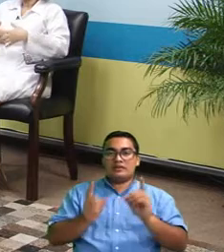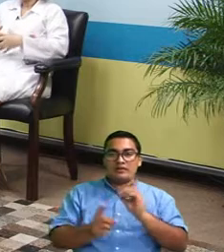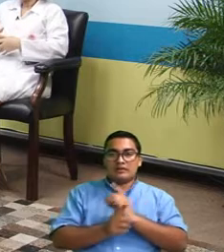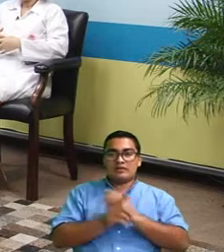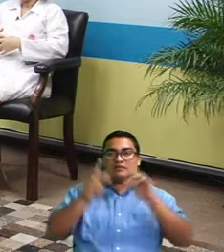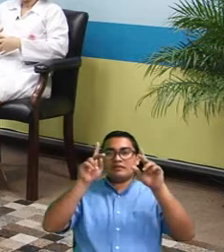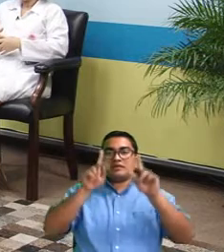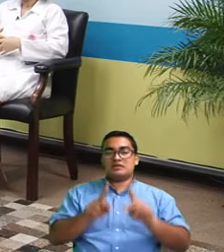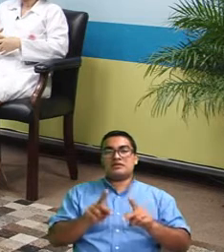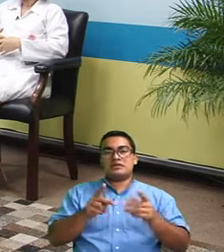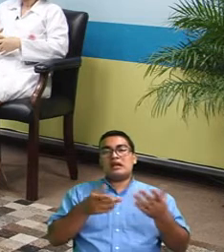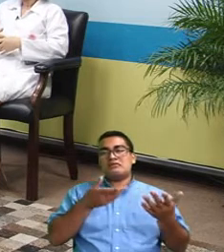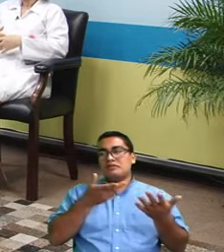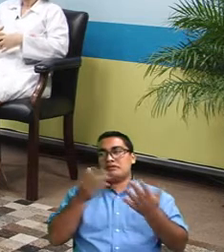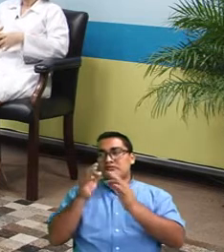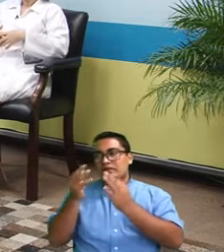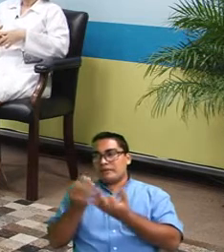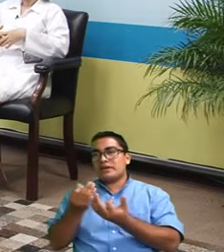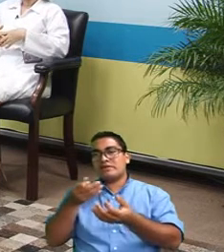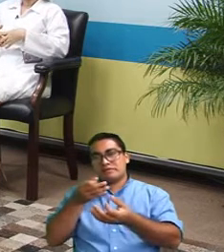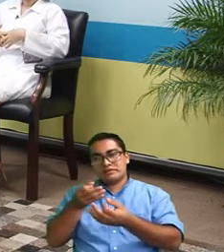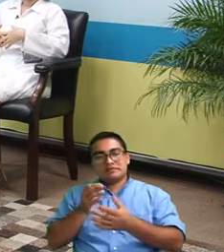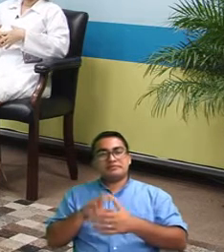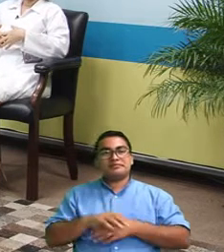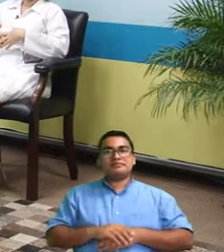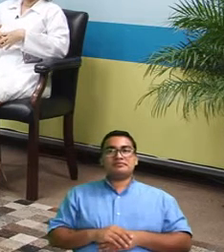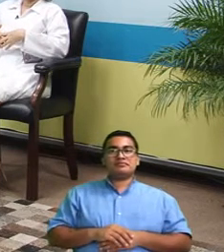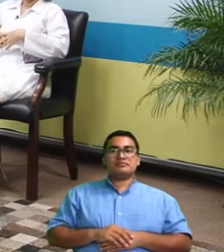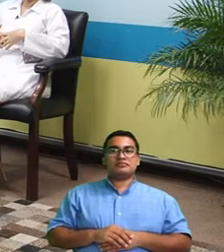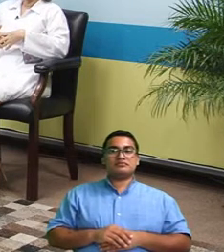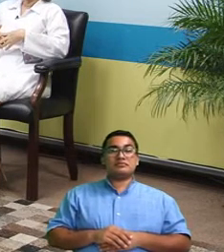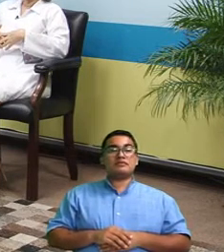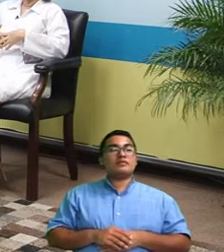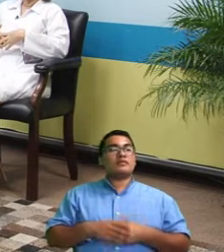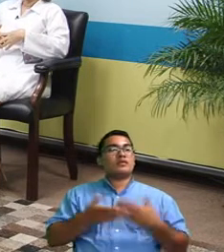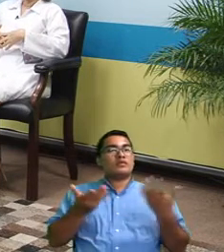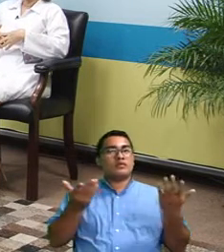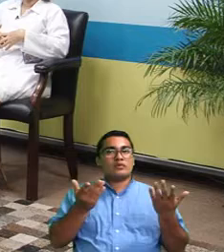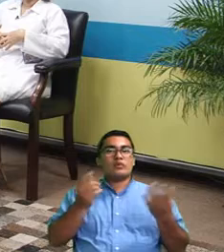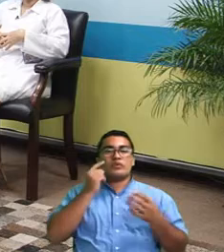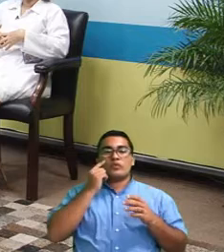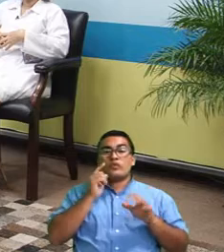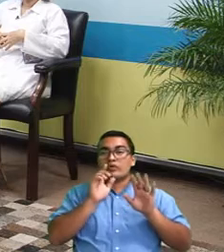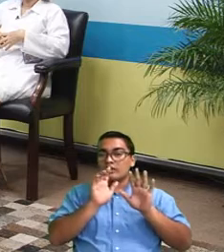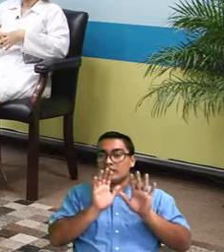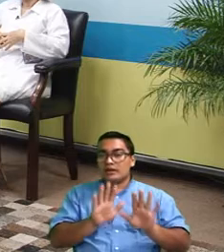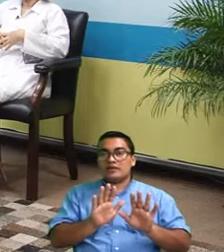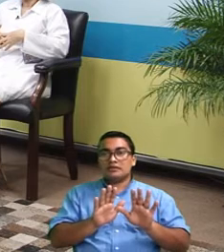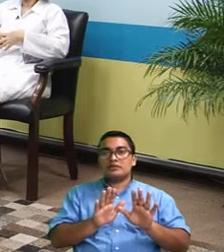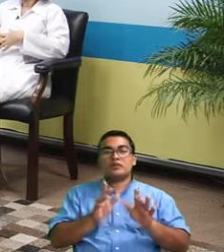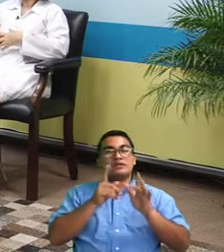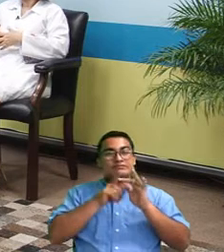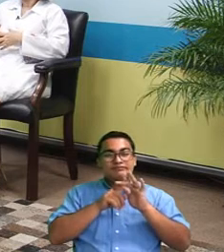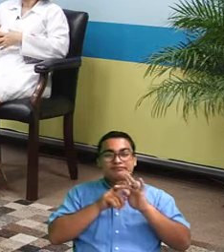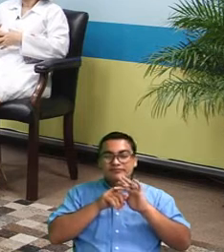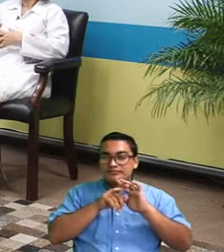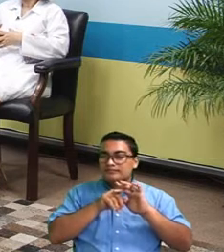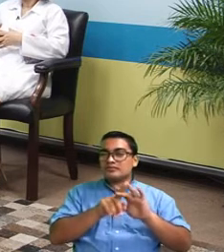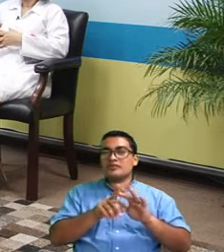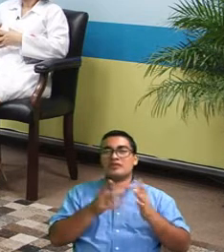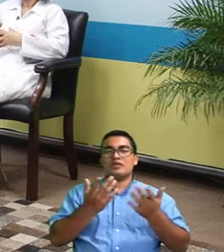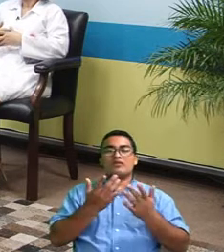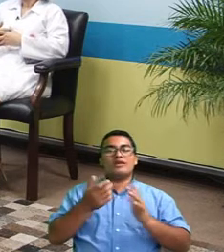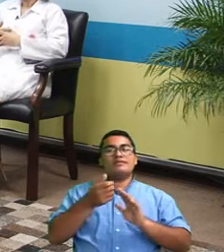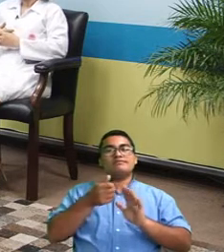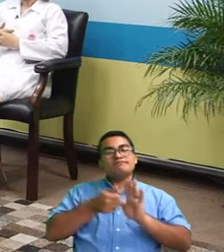paciente como al familiar. También existe lo que son los cuidados, hablábamos de los cuidados psicológicos o